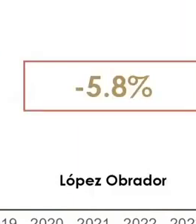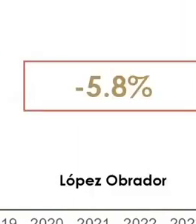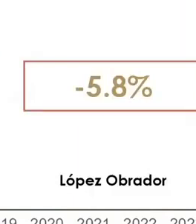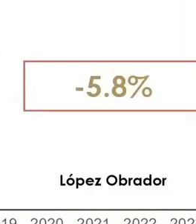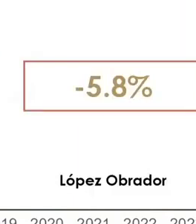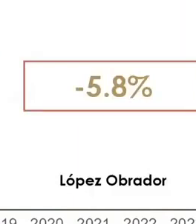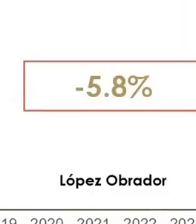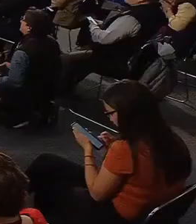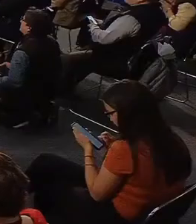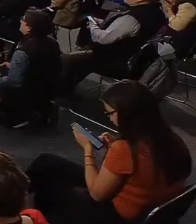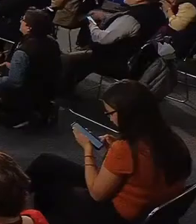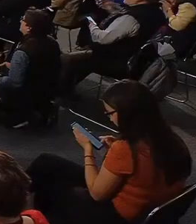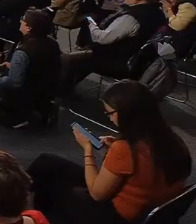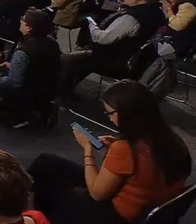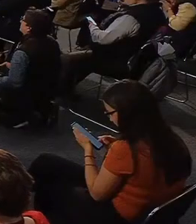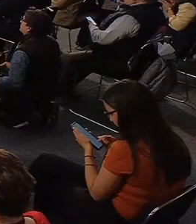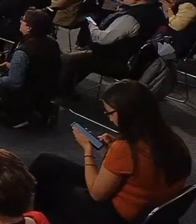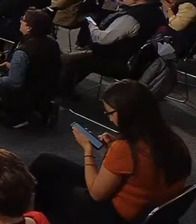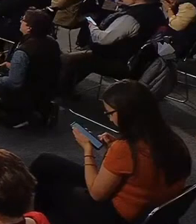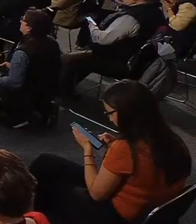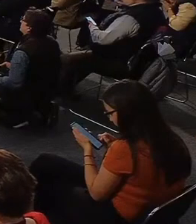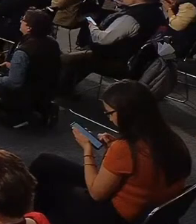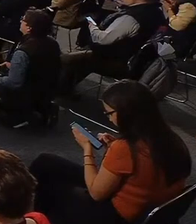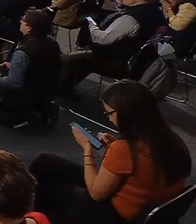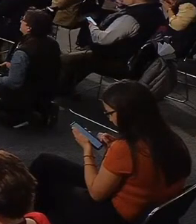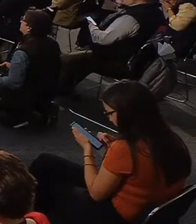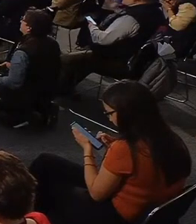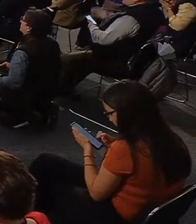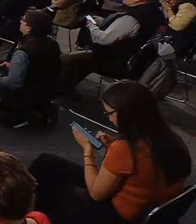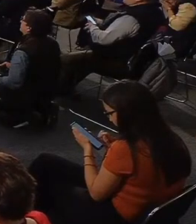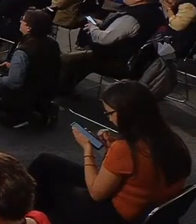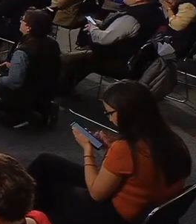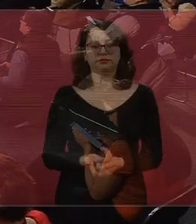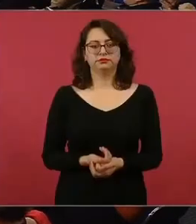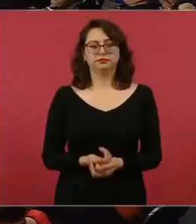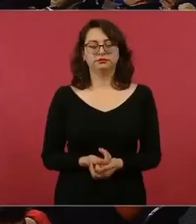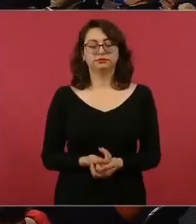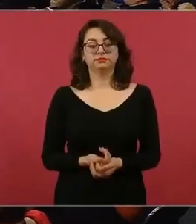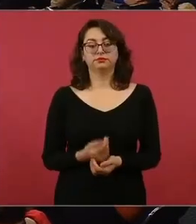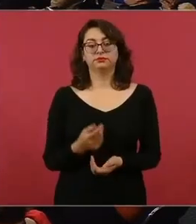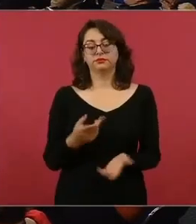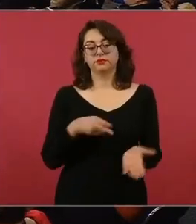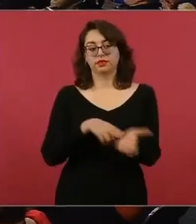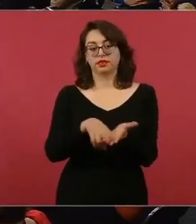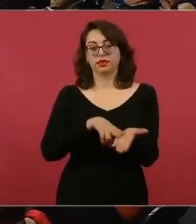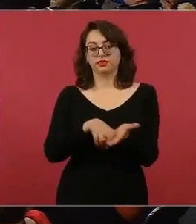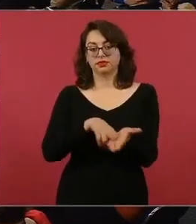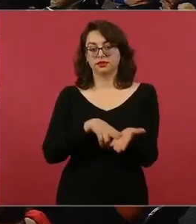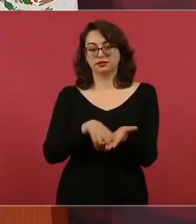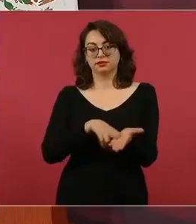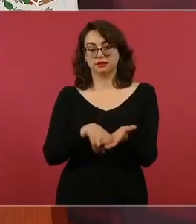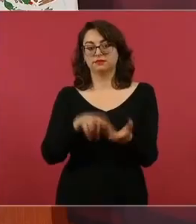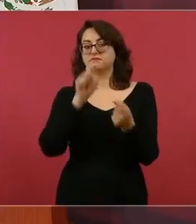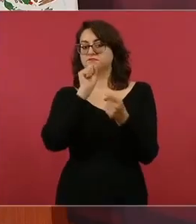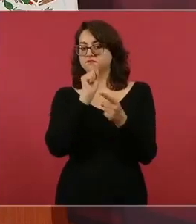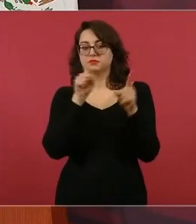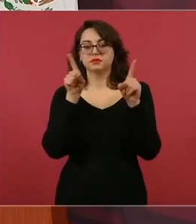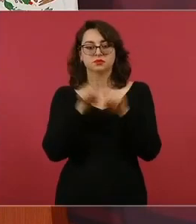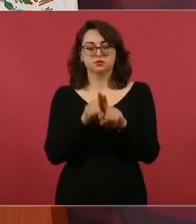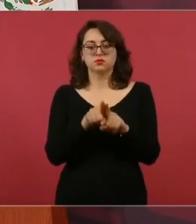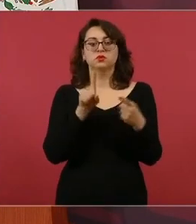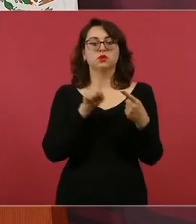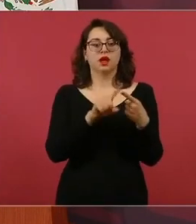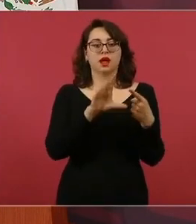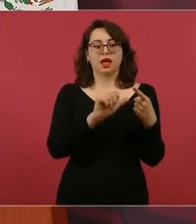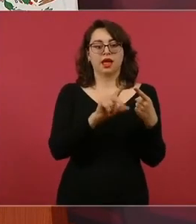diésel, casi 50% de aumento con Calderón, lo mismo con